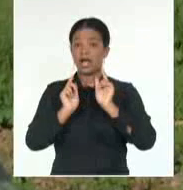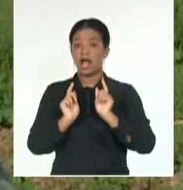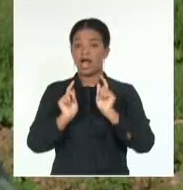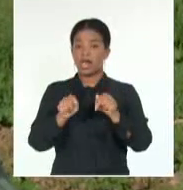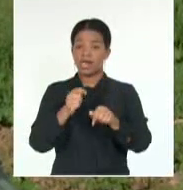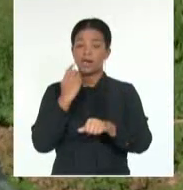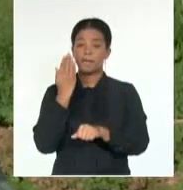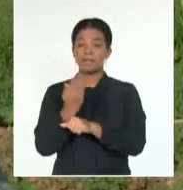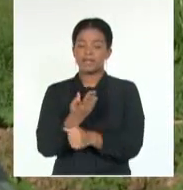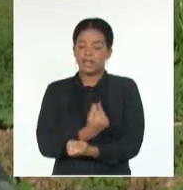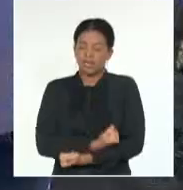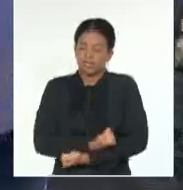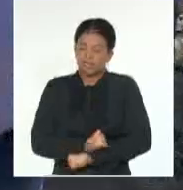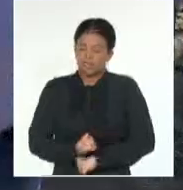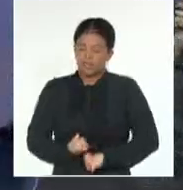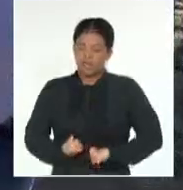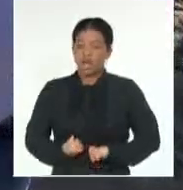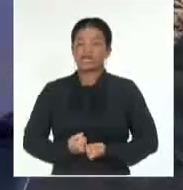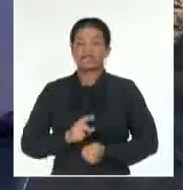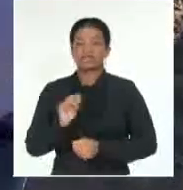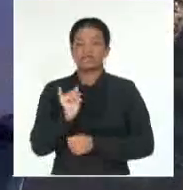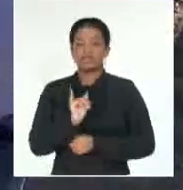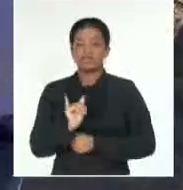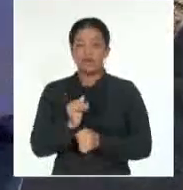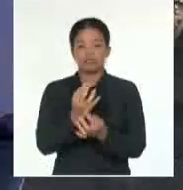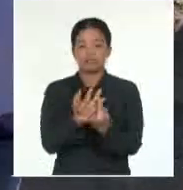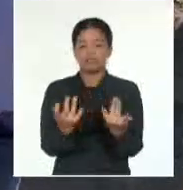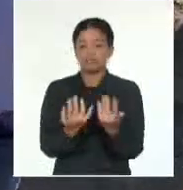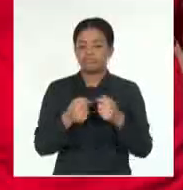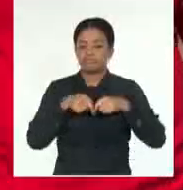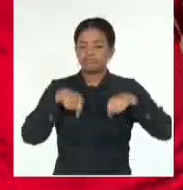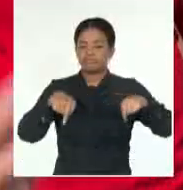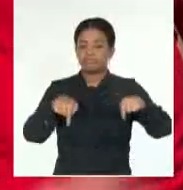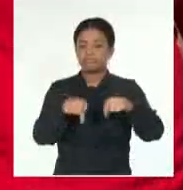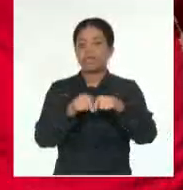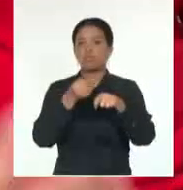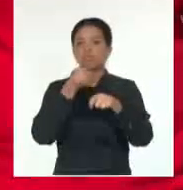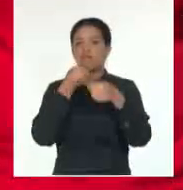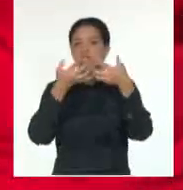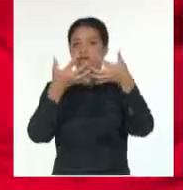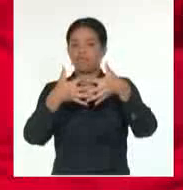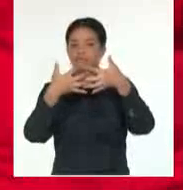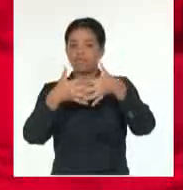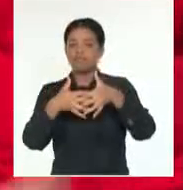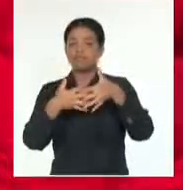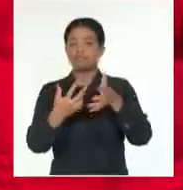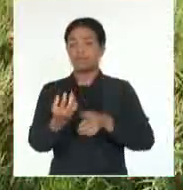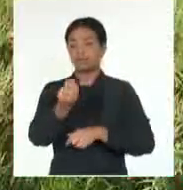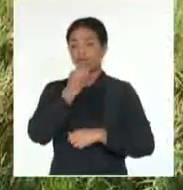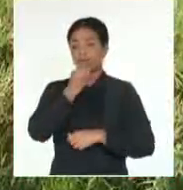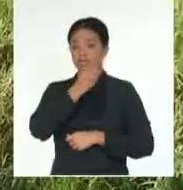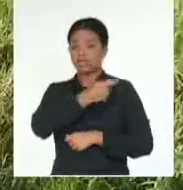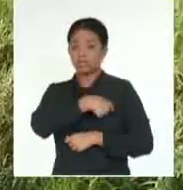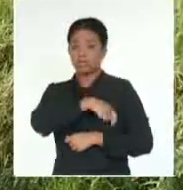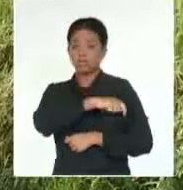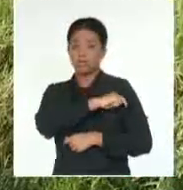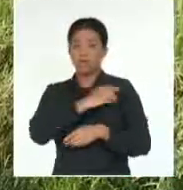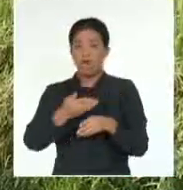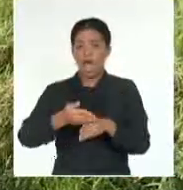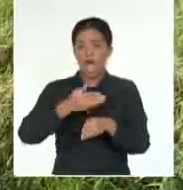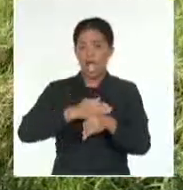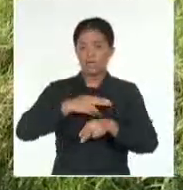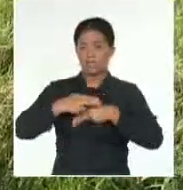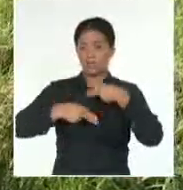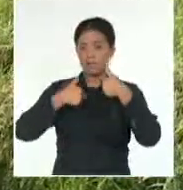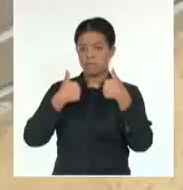mayor esfuerzo para reactivar organopónicos y toda la capacidad productiva de sus polos agrícolas, antes capaces de autoabastecer